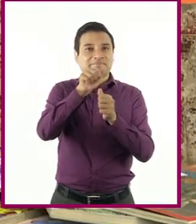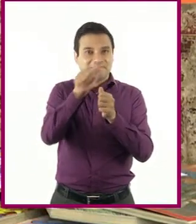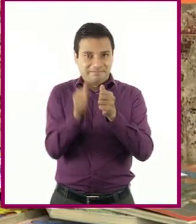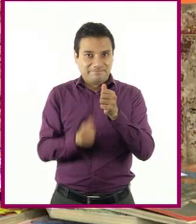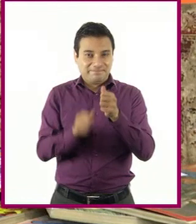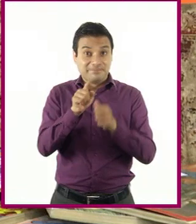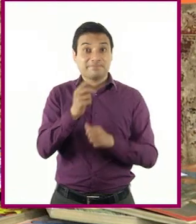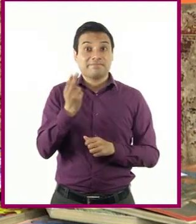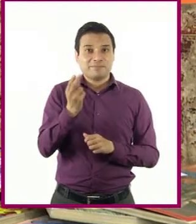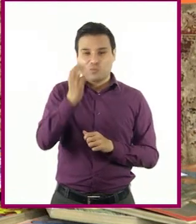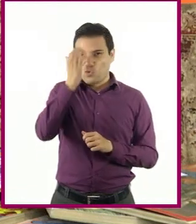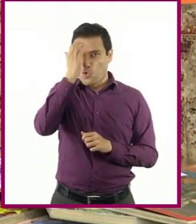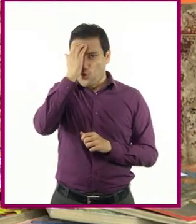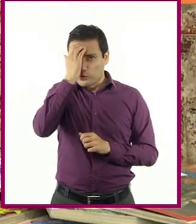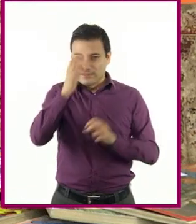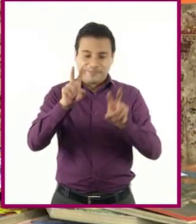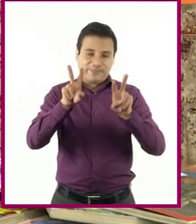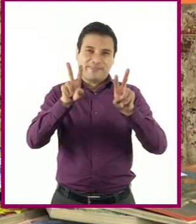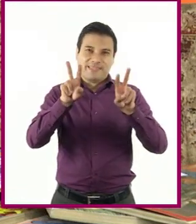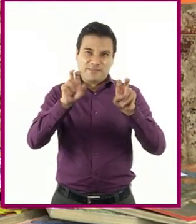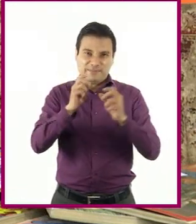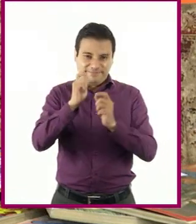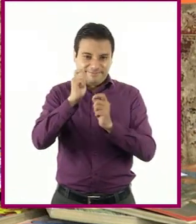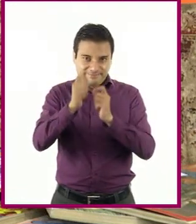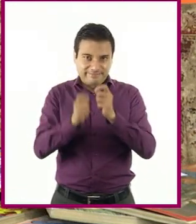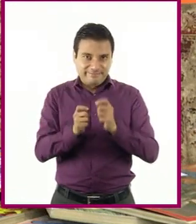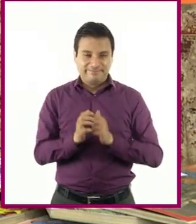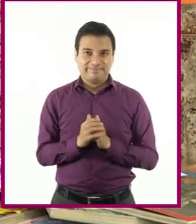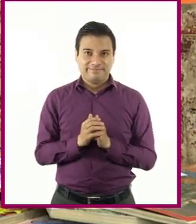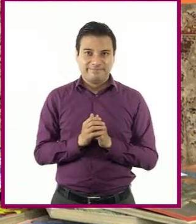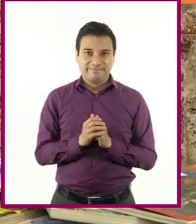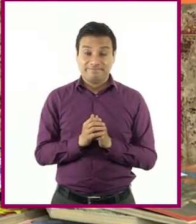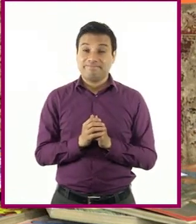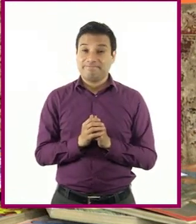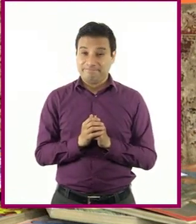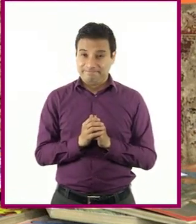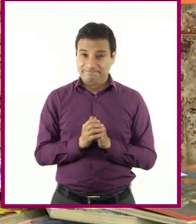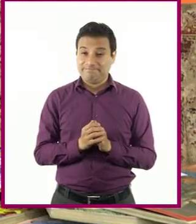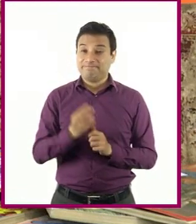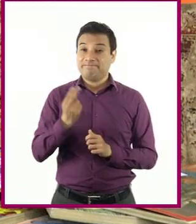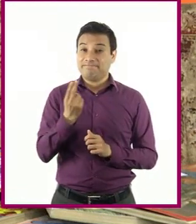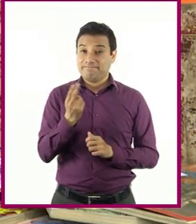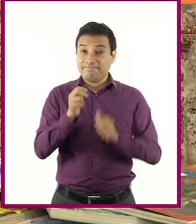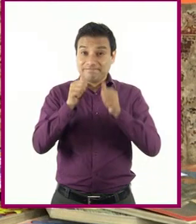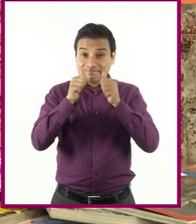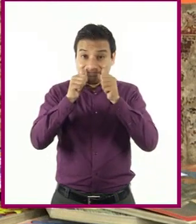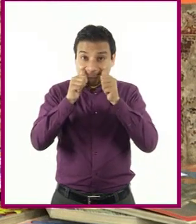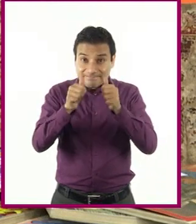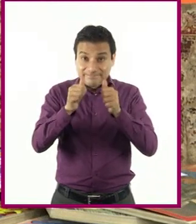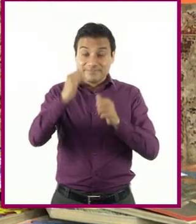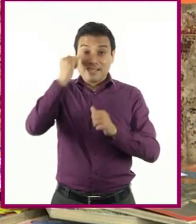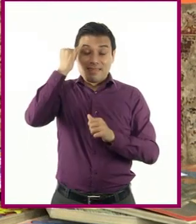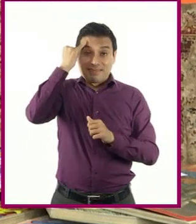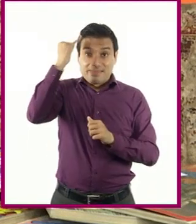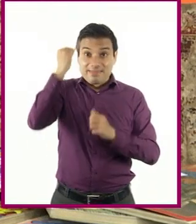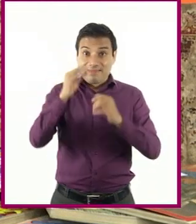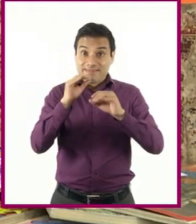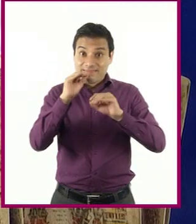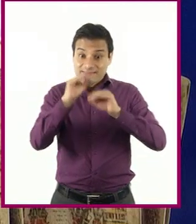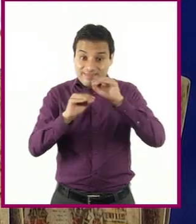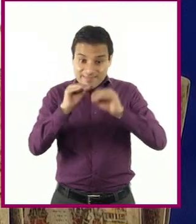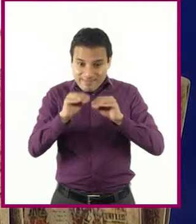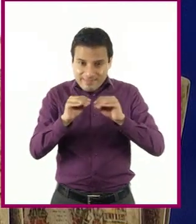de conocimiento sobre el tema a tratar. Mucha atención, creatividad, observación y